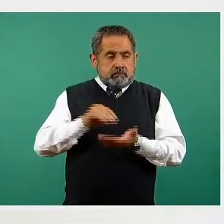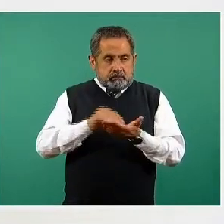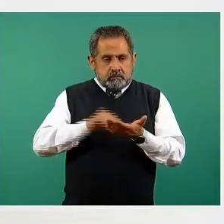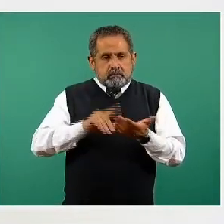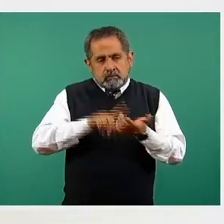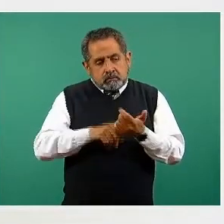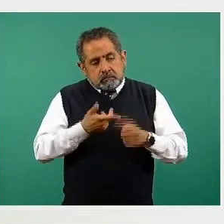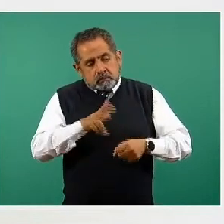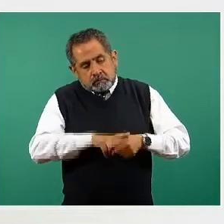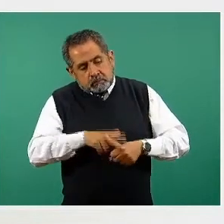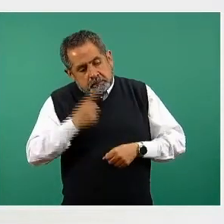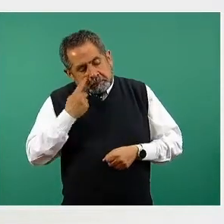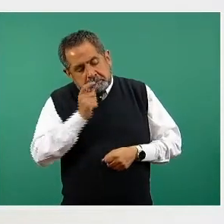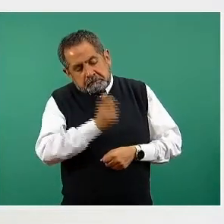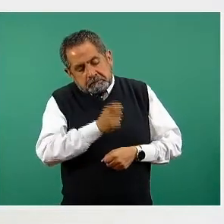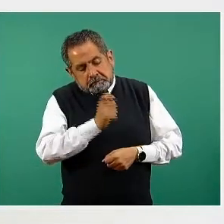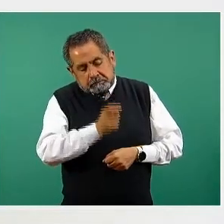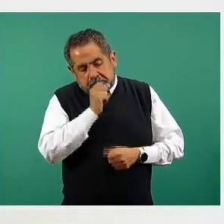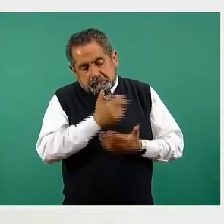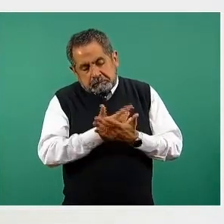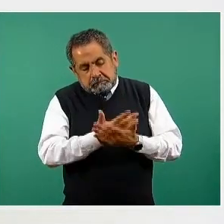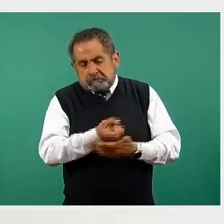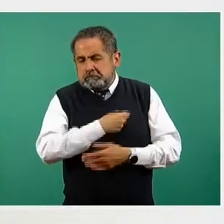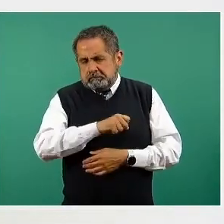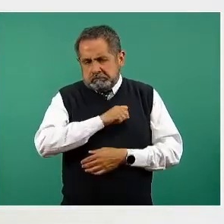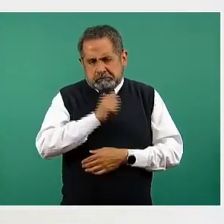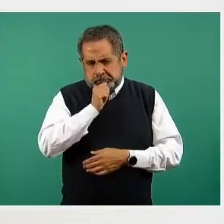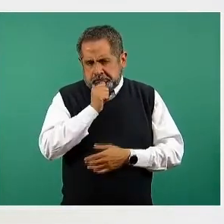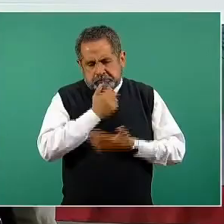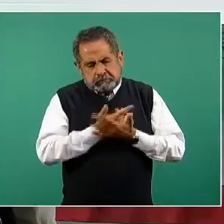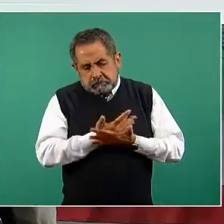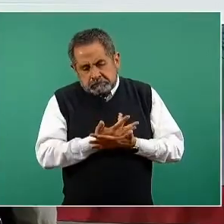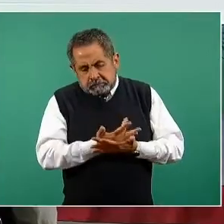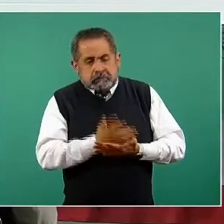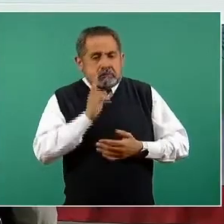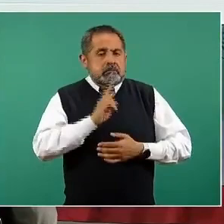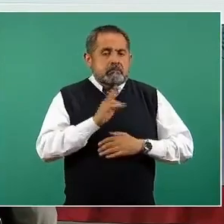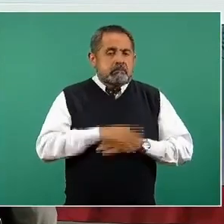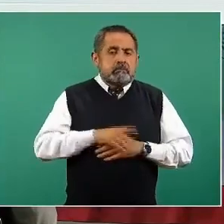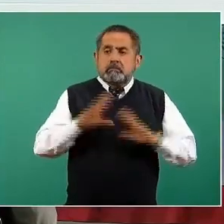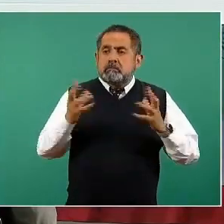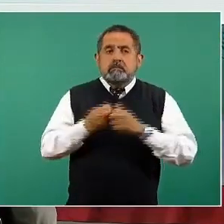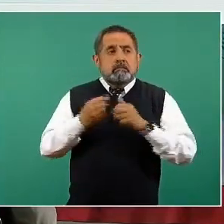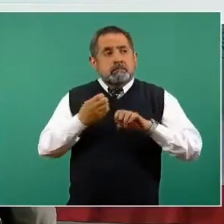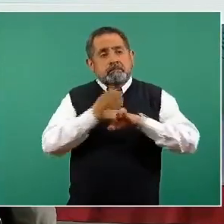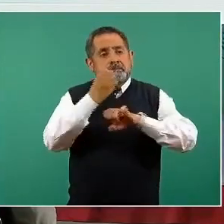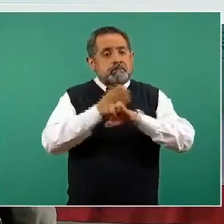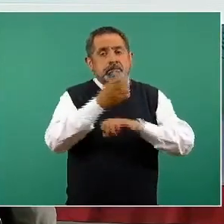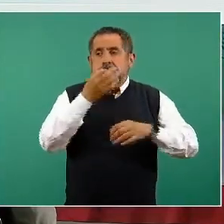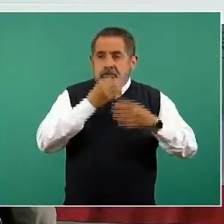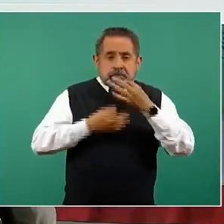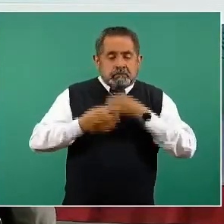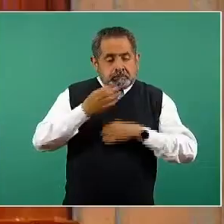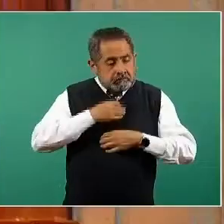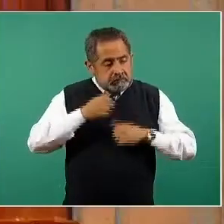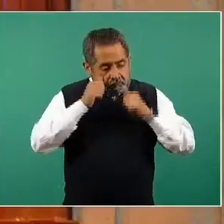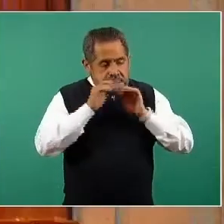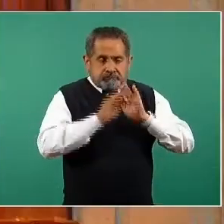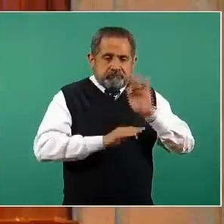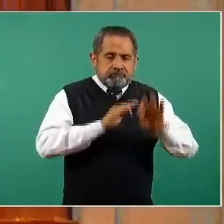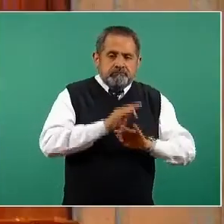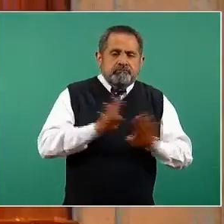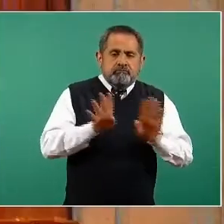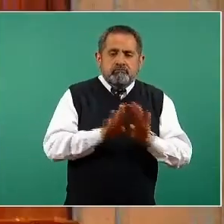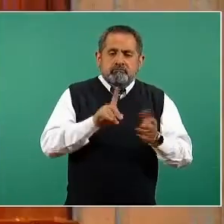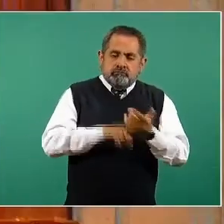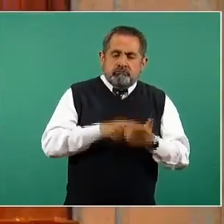bajo observación, y tenemos las entidades federativas que han notificado la presencia y por lo tanto están dando la atención en este momento